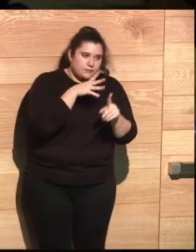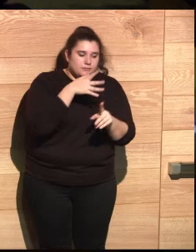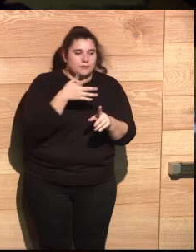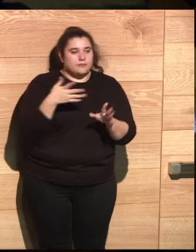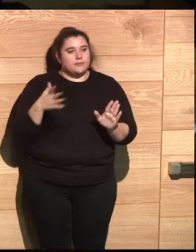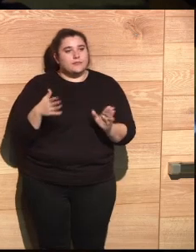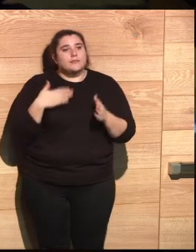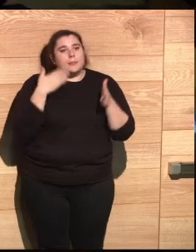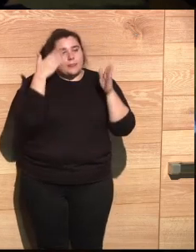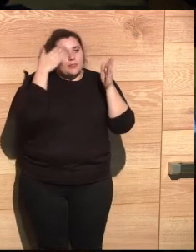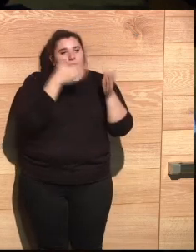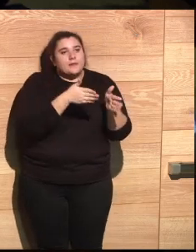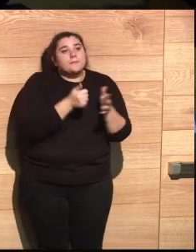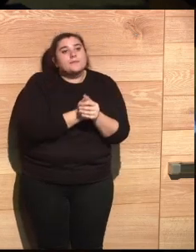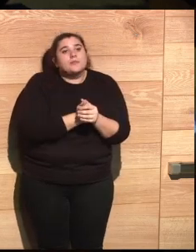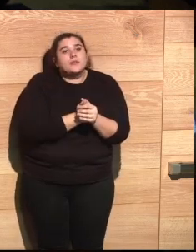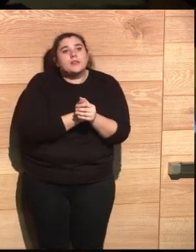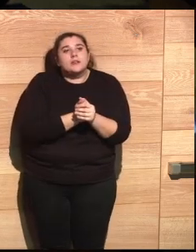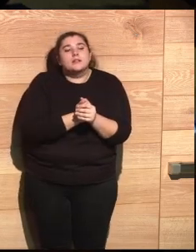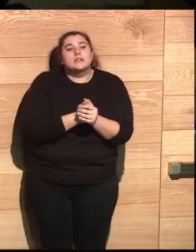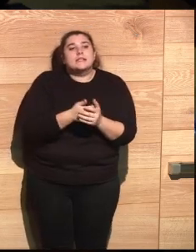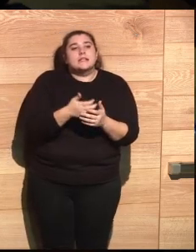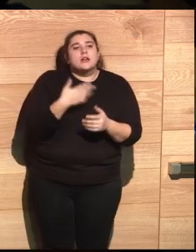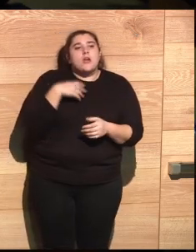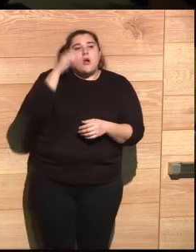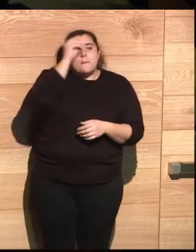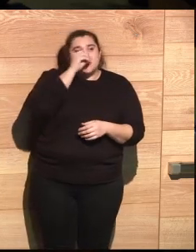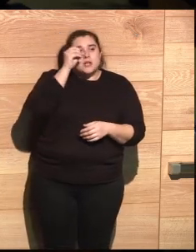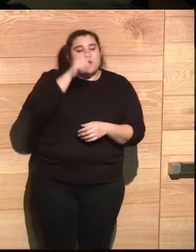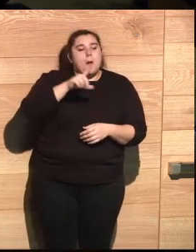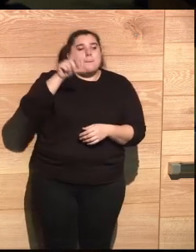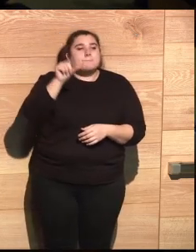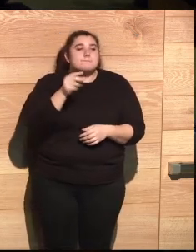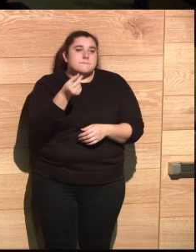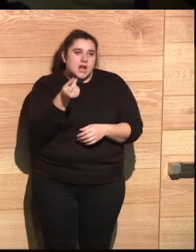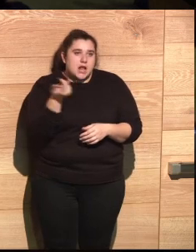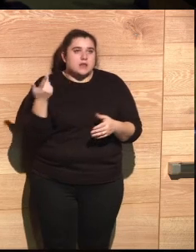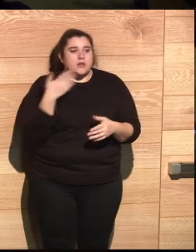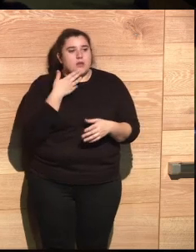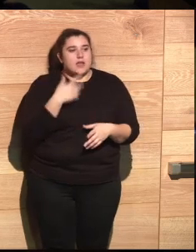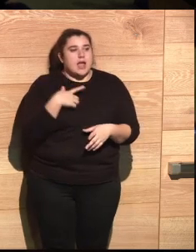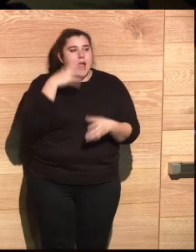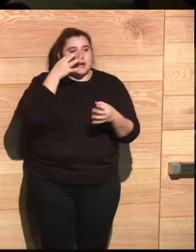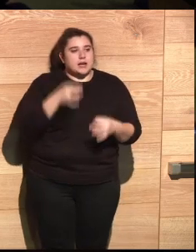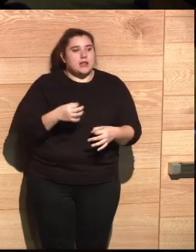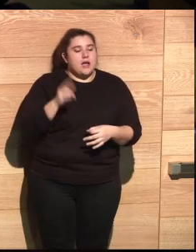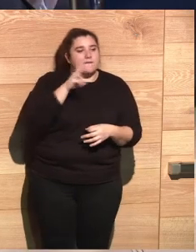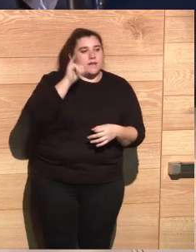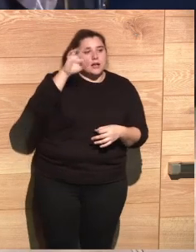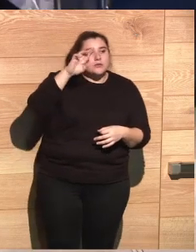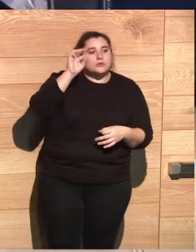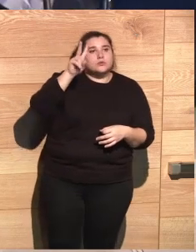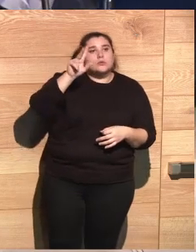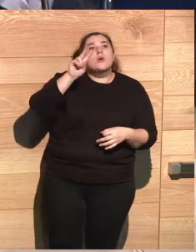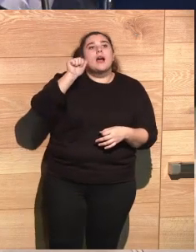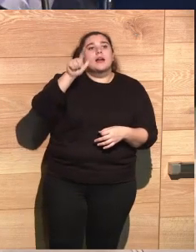nos perdemos. Ah, vale, de acuerdo, perdona. Pues bueno, sí, ¿qué opináis del precio, lo que es la realidad virtual? Yo tengo una respuesta para